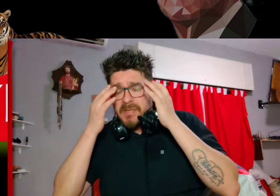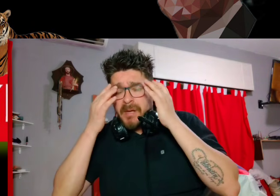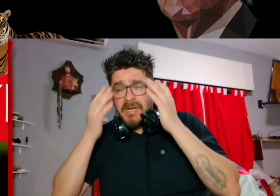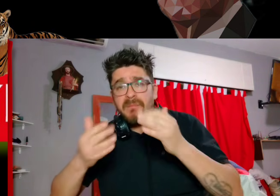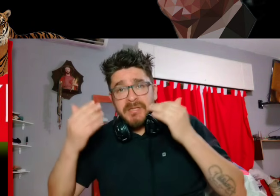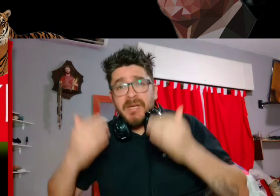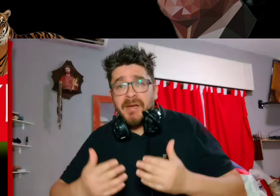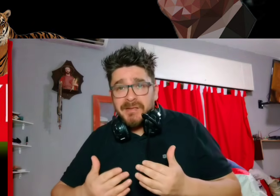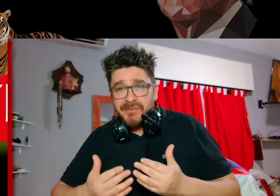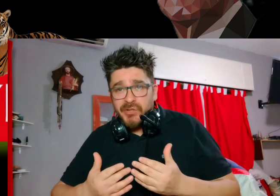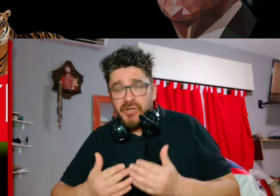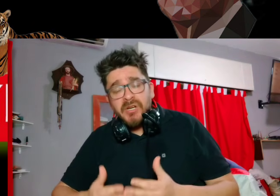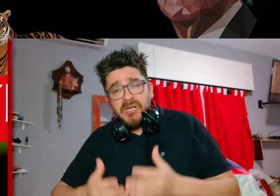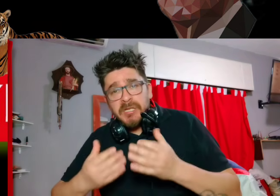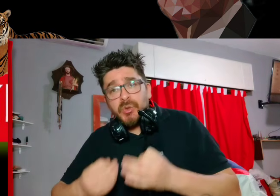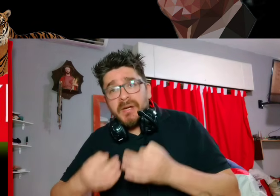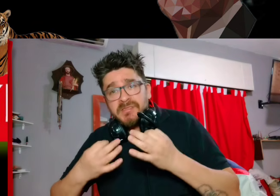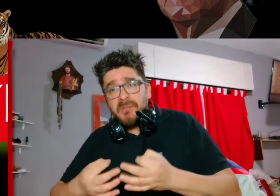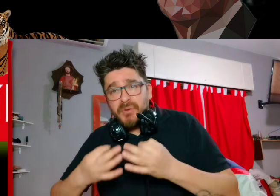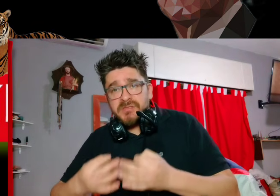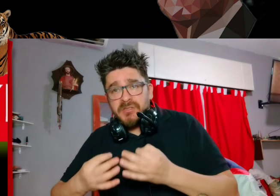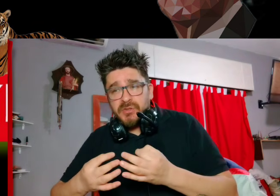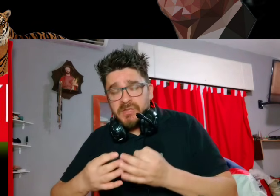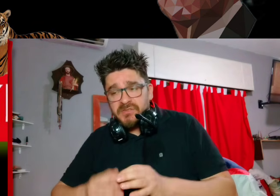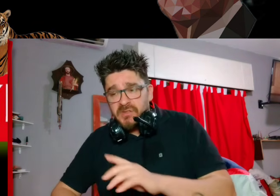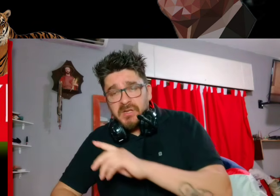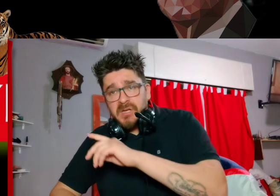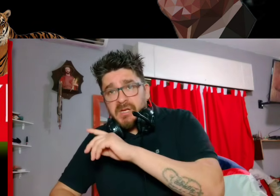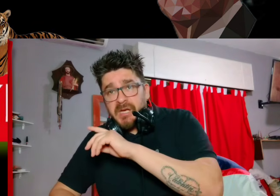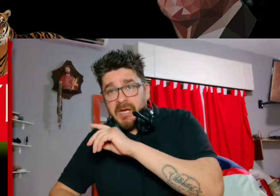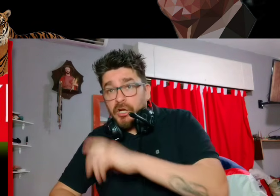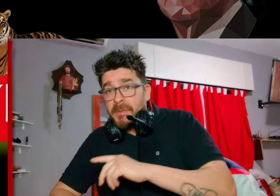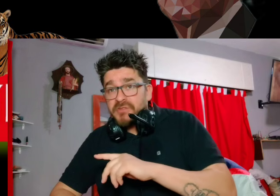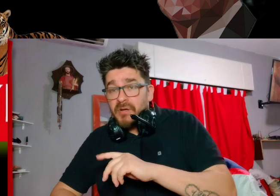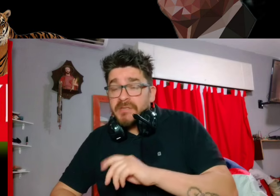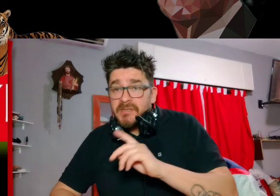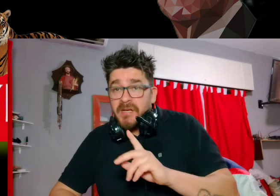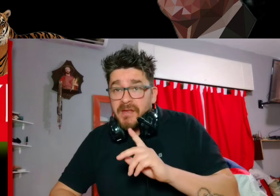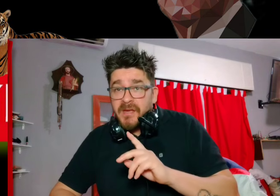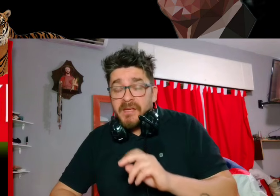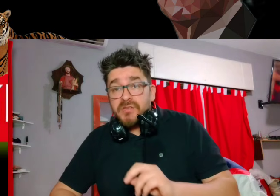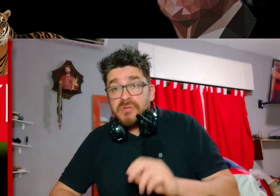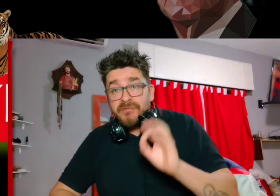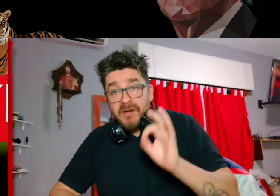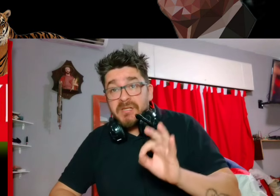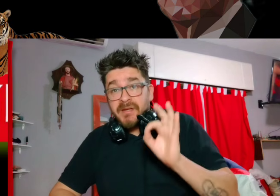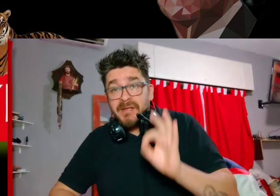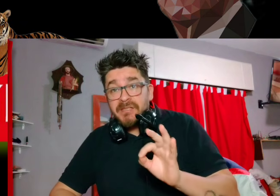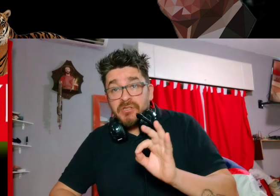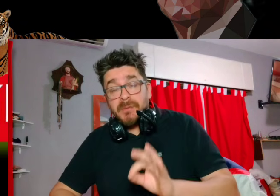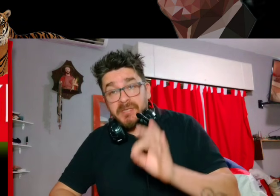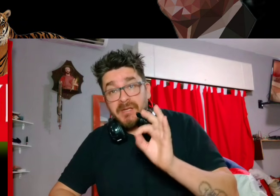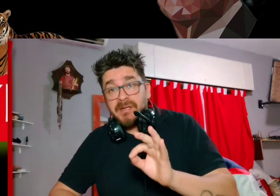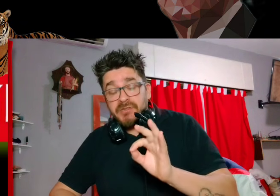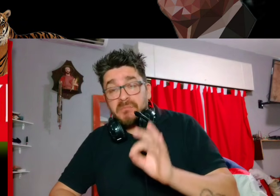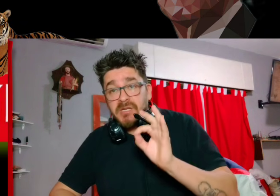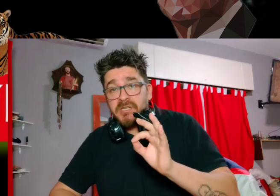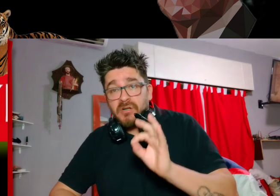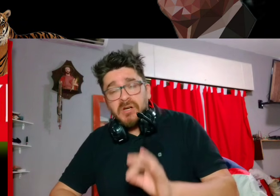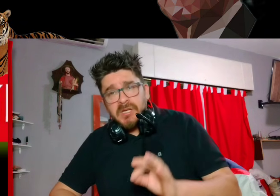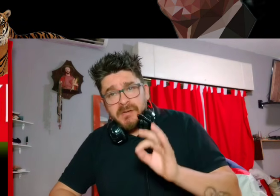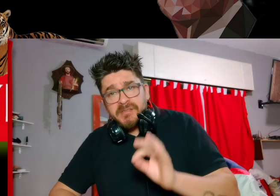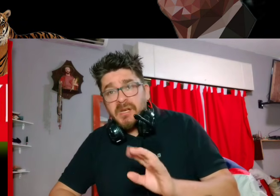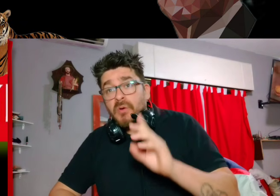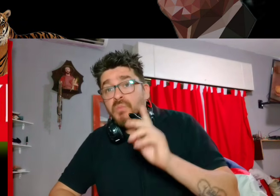importante, de esa manera blindar el litio, ¿no? Y cuidar 100% eso. López Obrador también tiene la idea de hacer una fábrica de litio, de baterías de